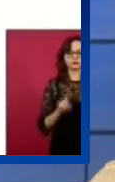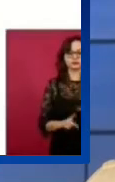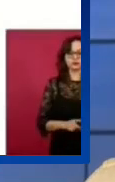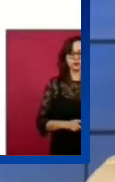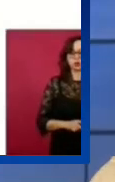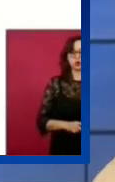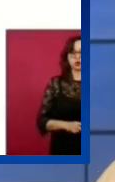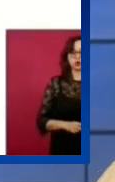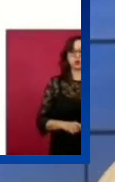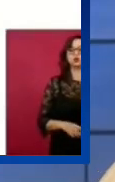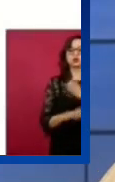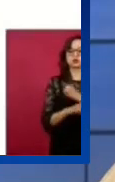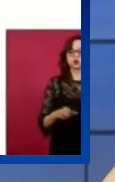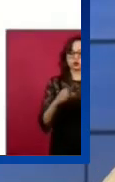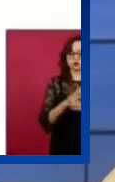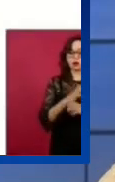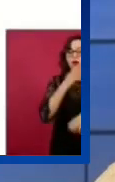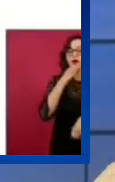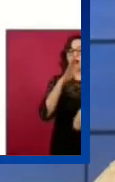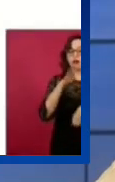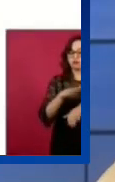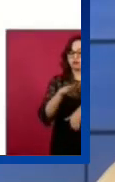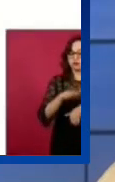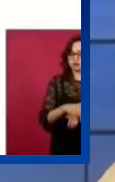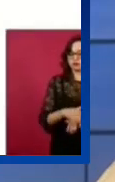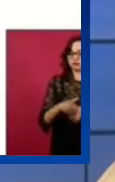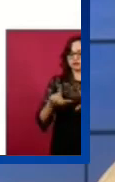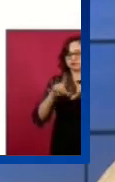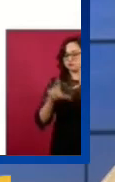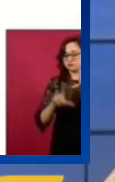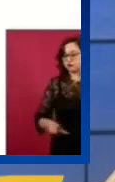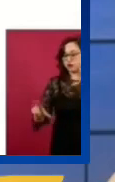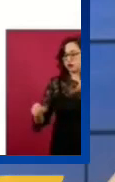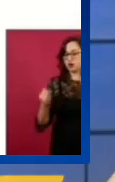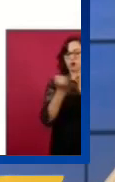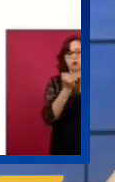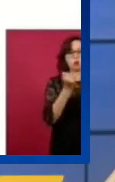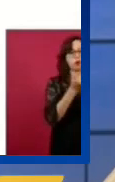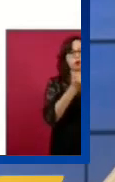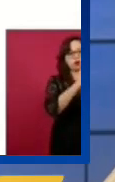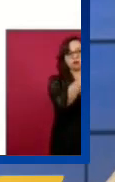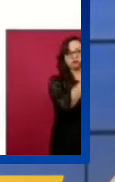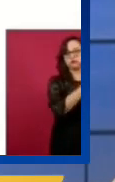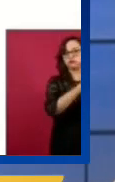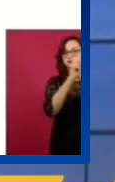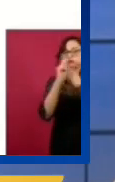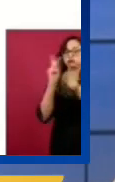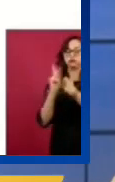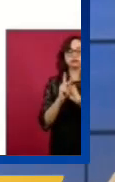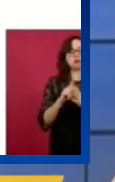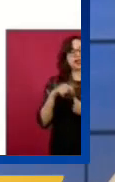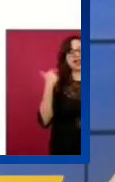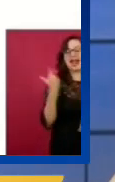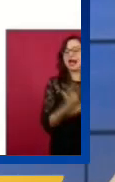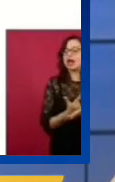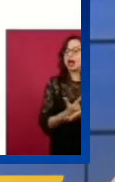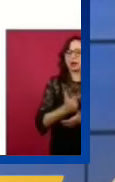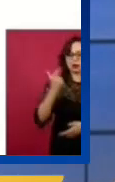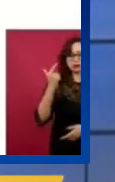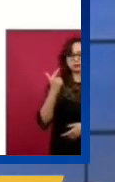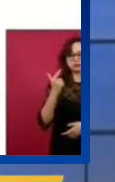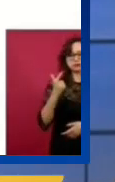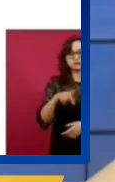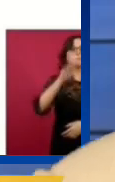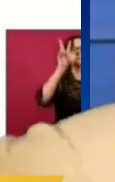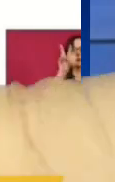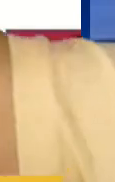uso de gel anti bacterial tapetes en algún caso aunque ya anunciaba gatel que esto pues nunca fue necesario ni